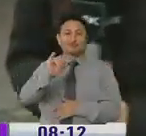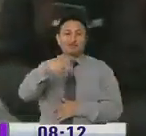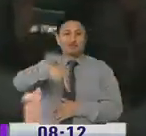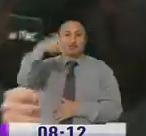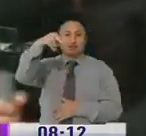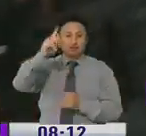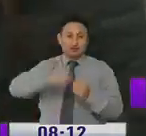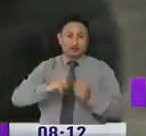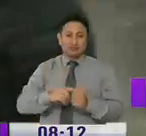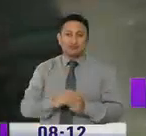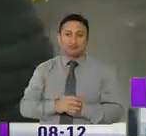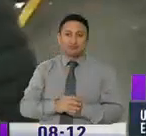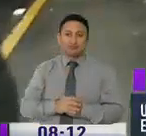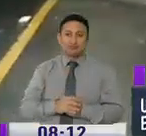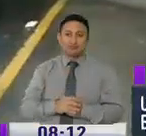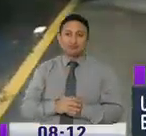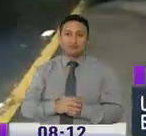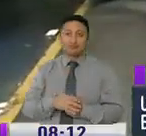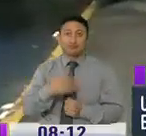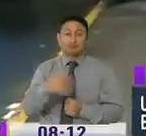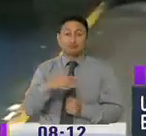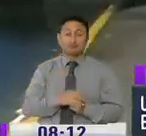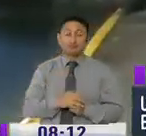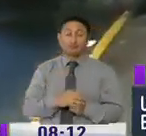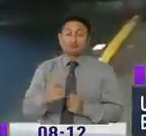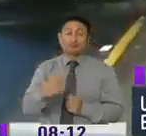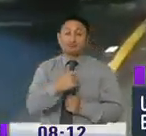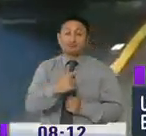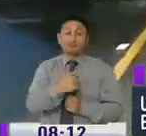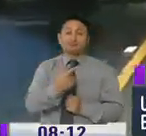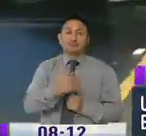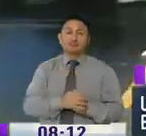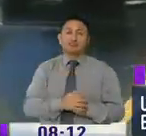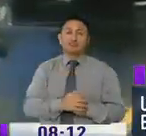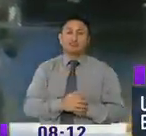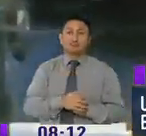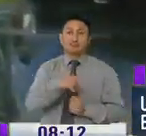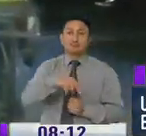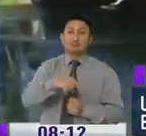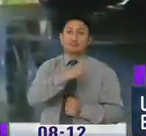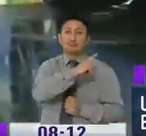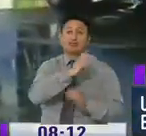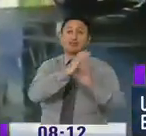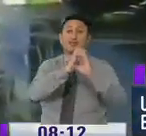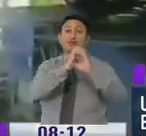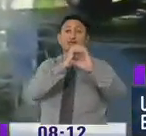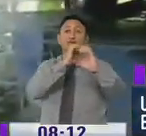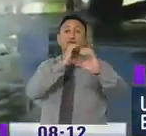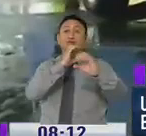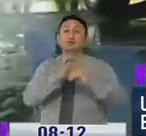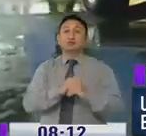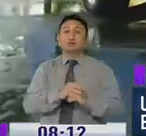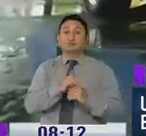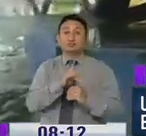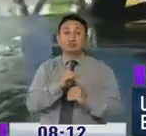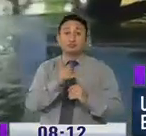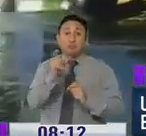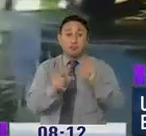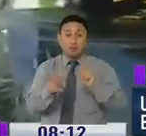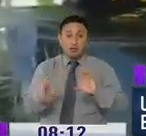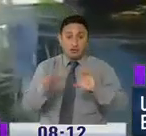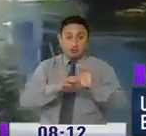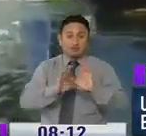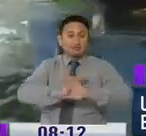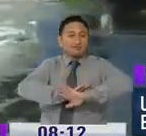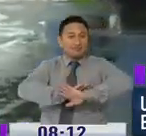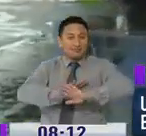de la capital. Lo resaltable y lo destacable en especial es que en esta unidad de bus, en este momento, no había ningún pasajero, así